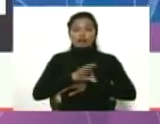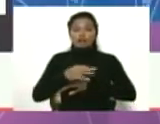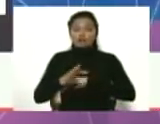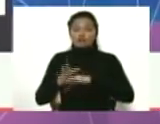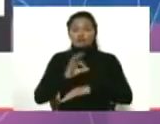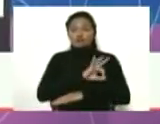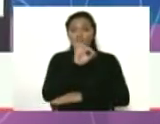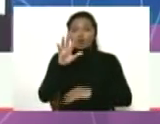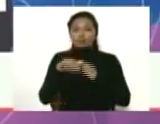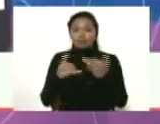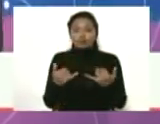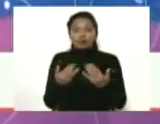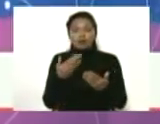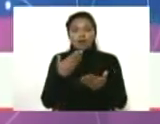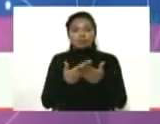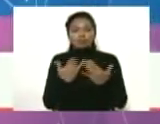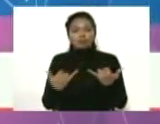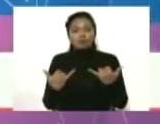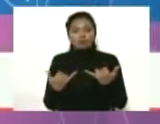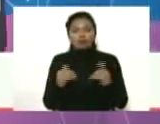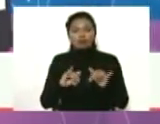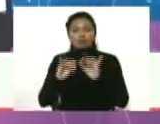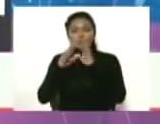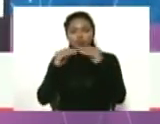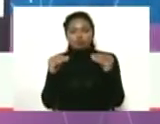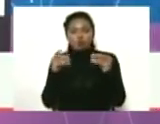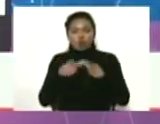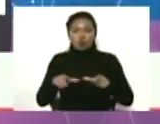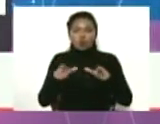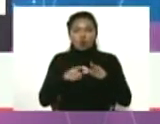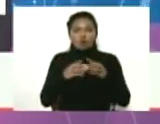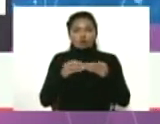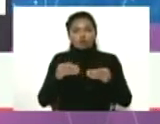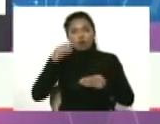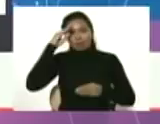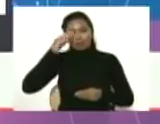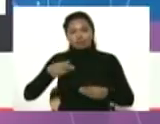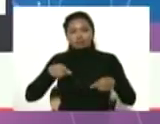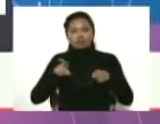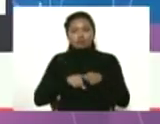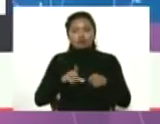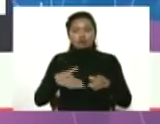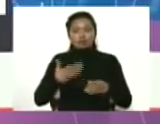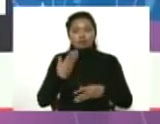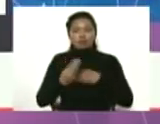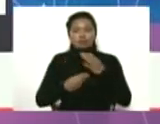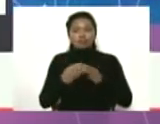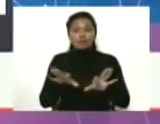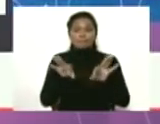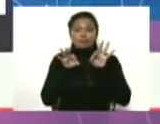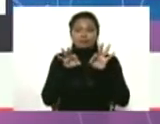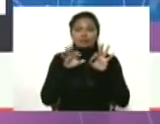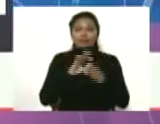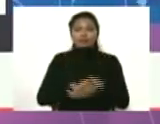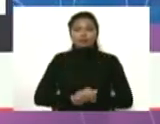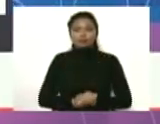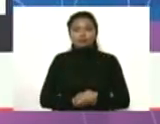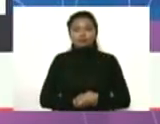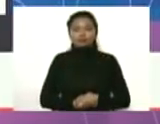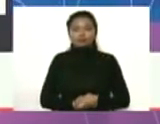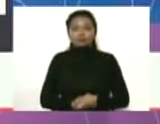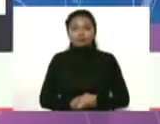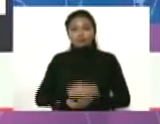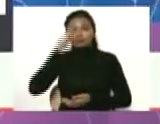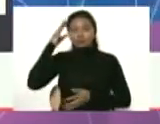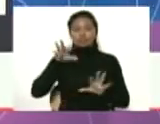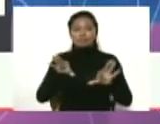oriental está, así como todas las regiones y toda la milicia, como cuerpo especial de milicia territorial